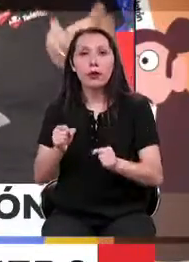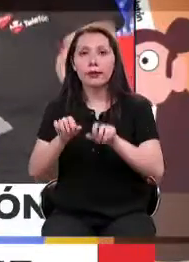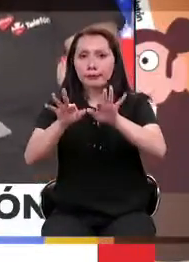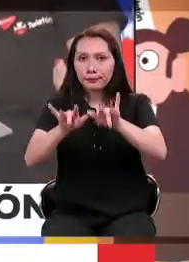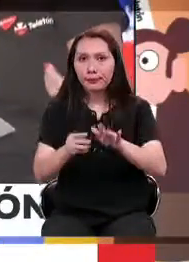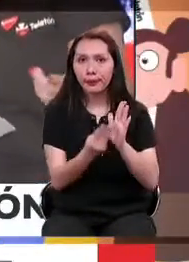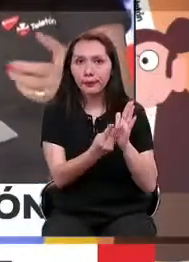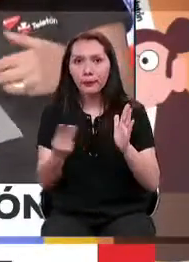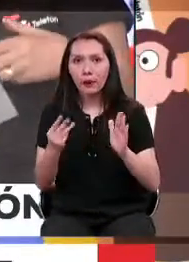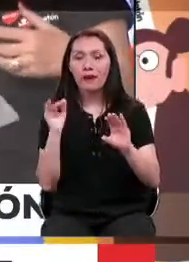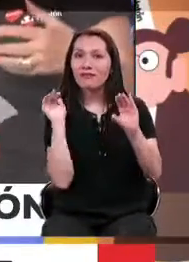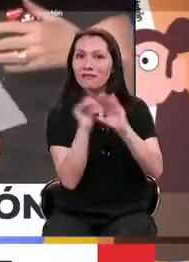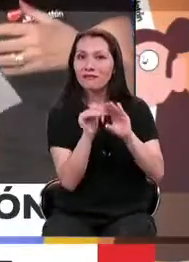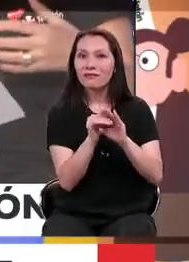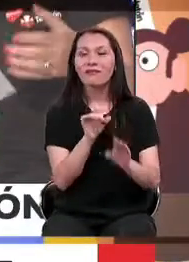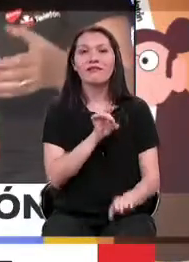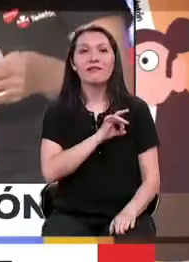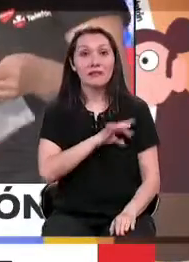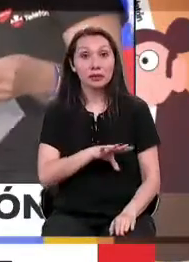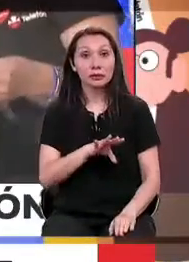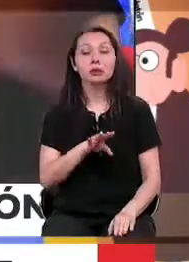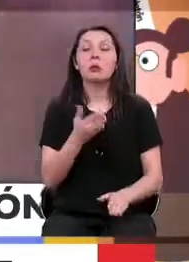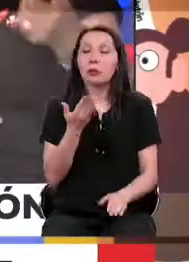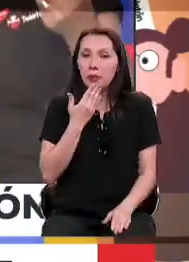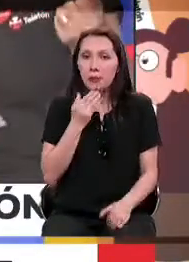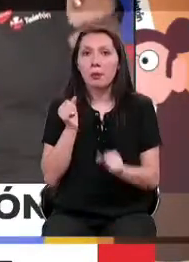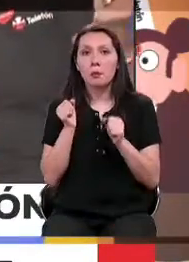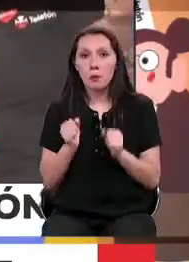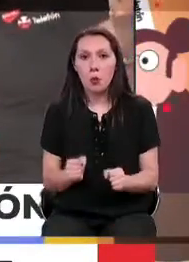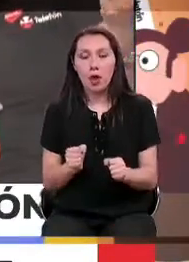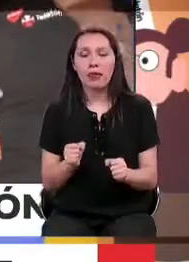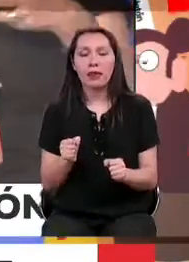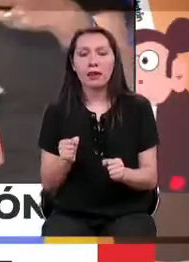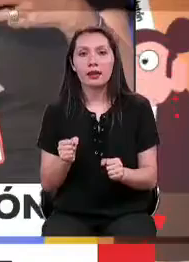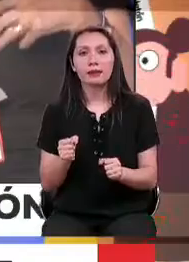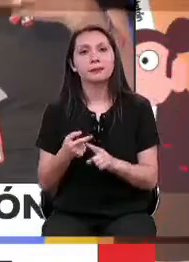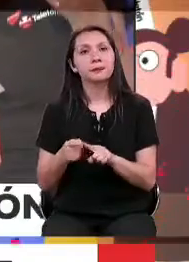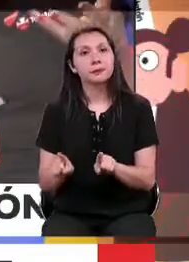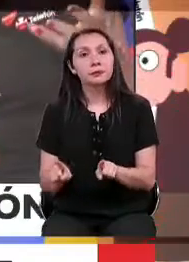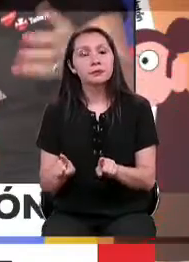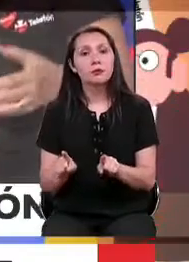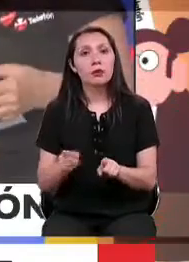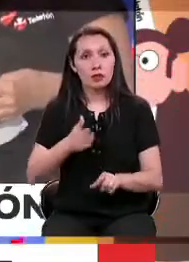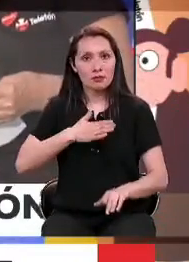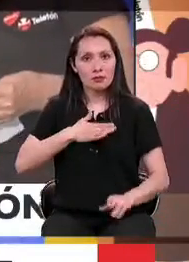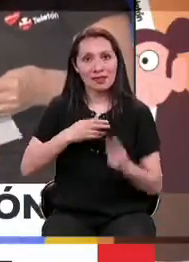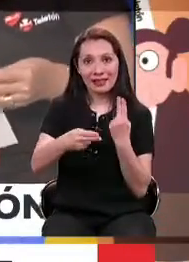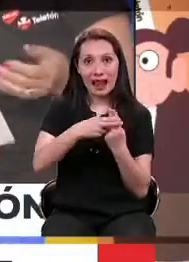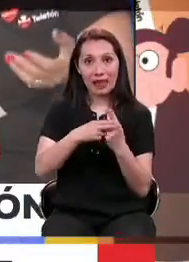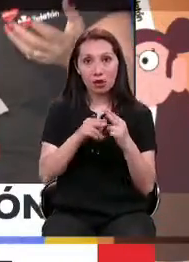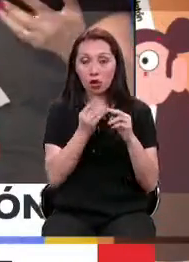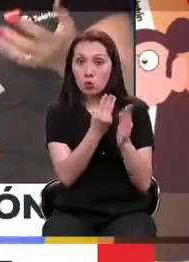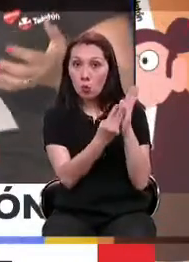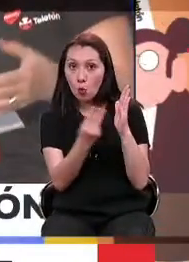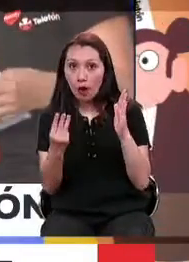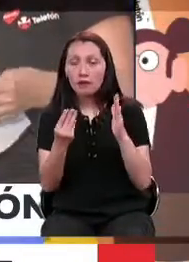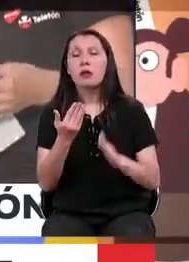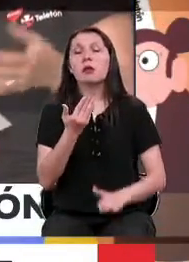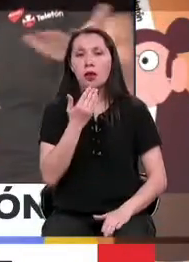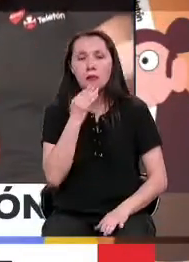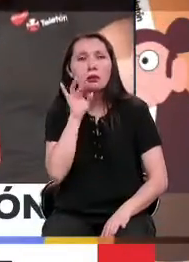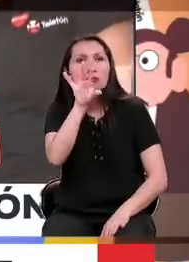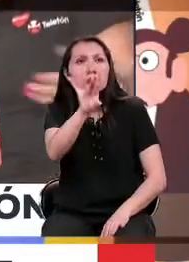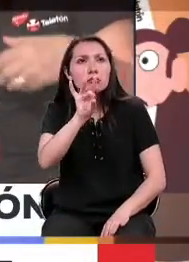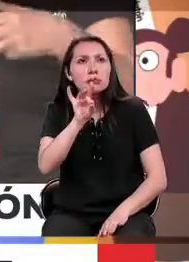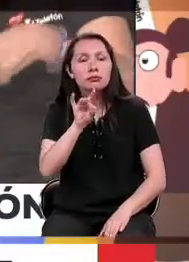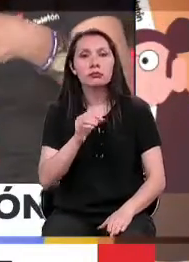a la página del banco, está también la página nuestra de Teletón, también ahí